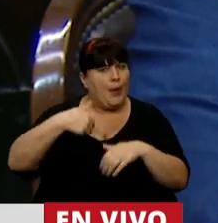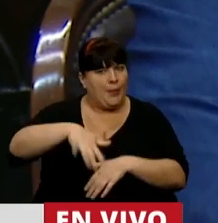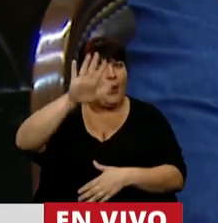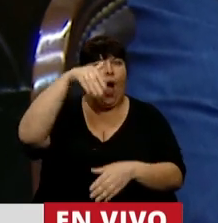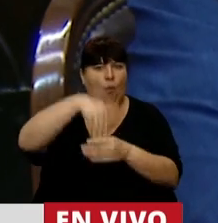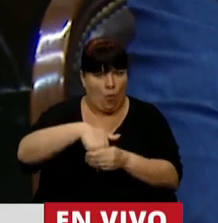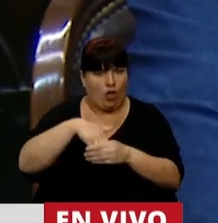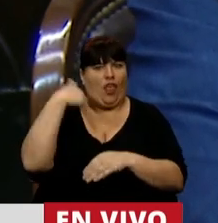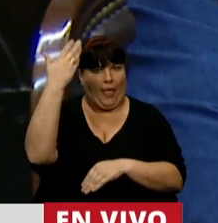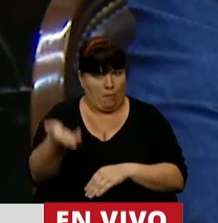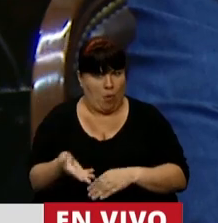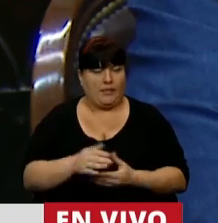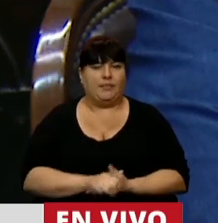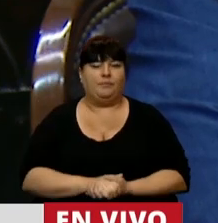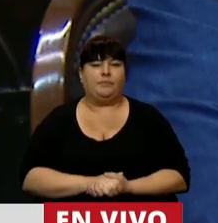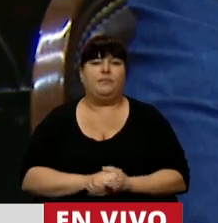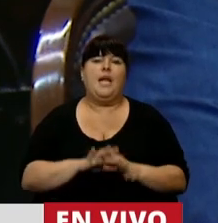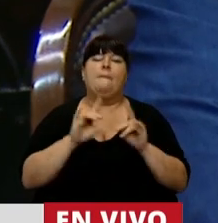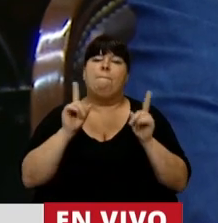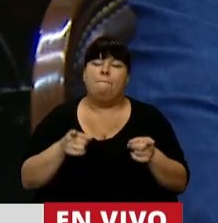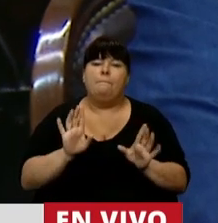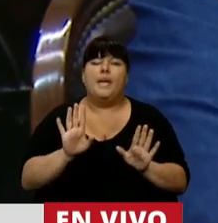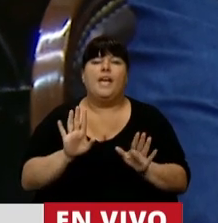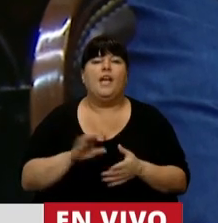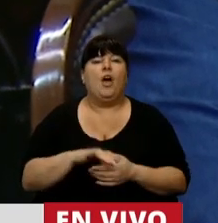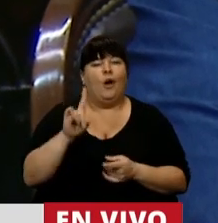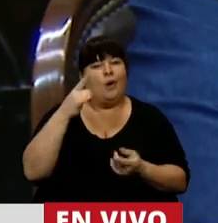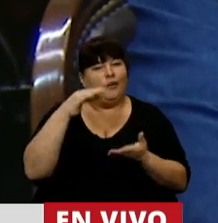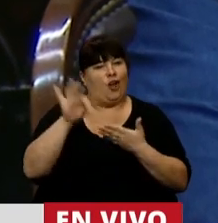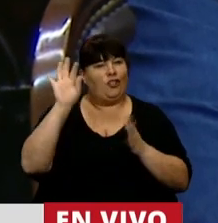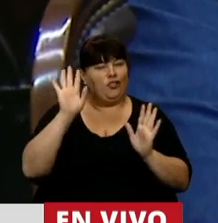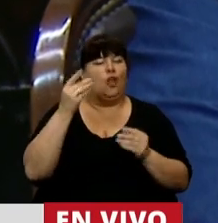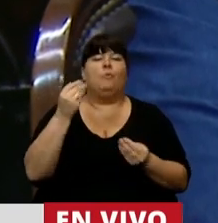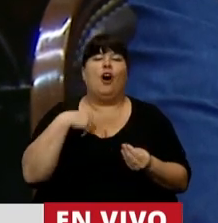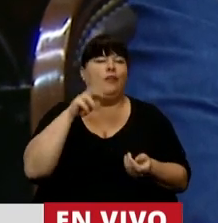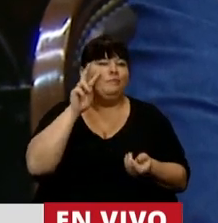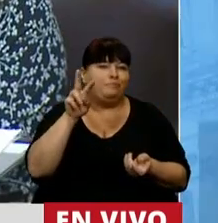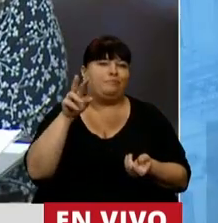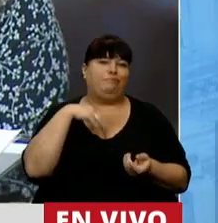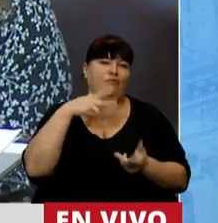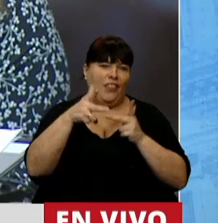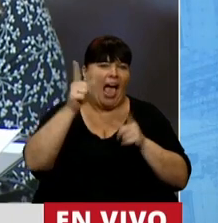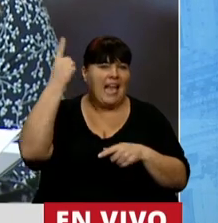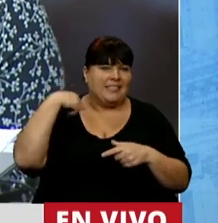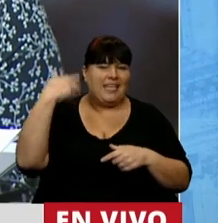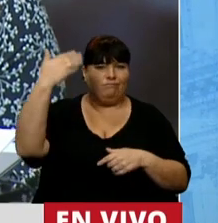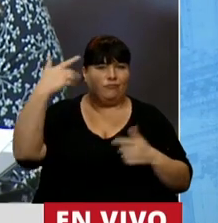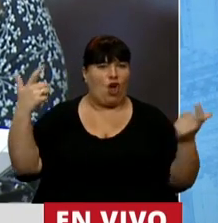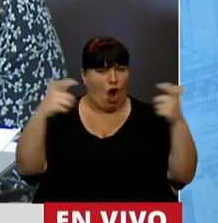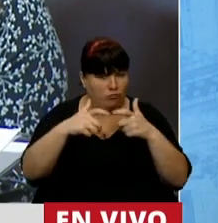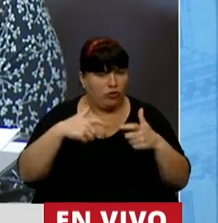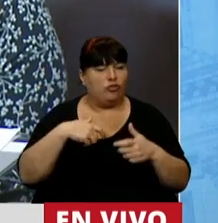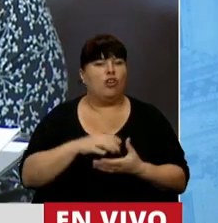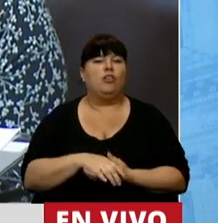estar votando a posteriori. Pero quiero hacer una observación, porque lo hemos escuchado, lo dije ayer en el plenario de las